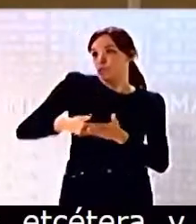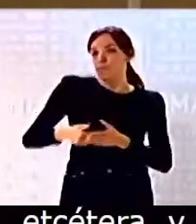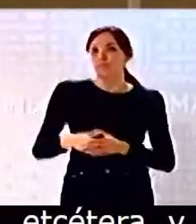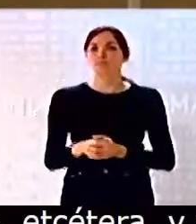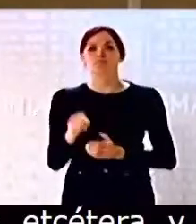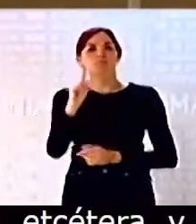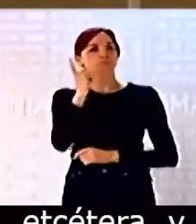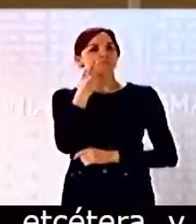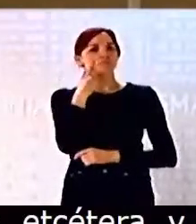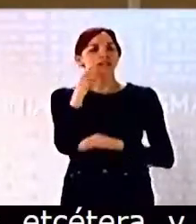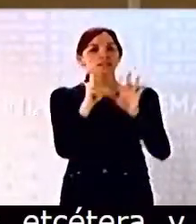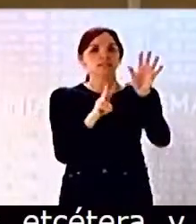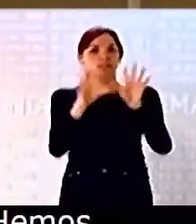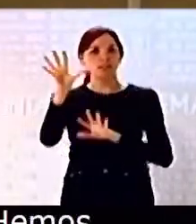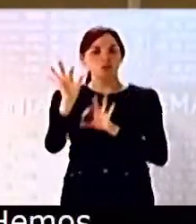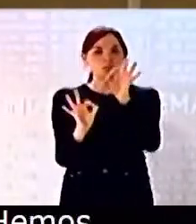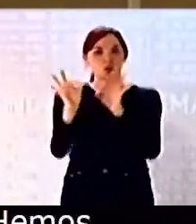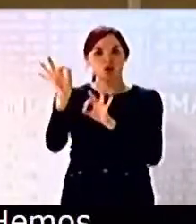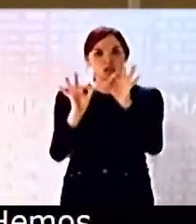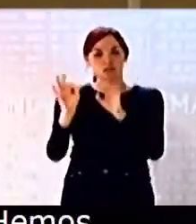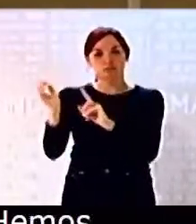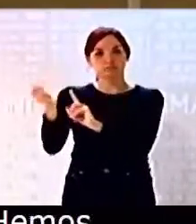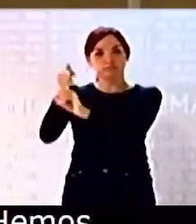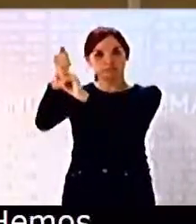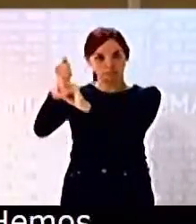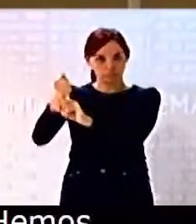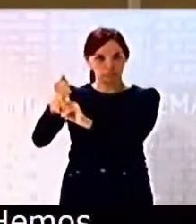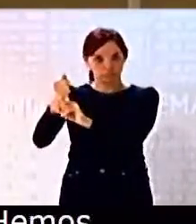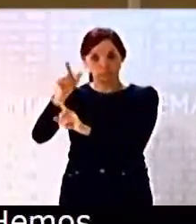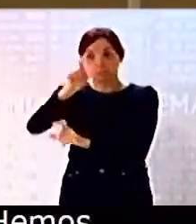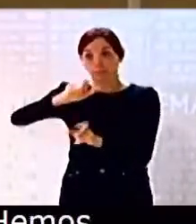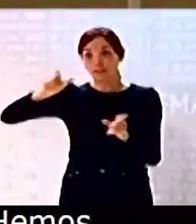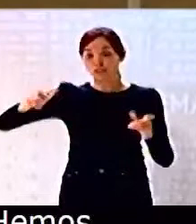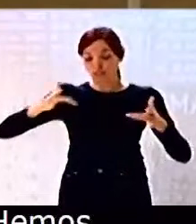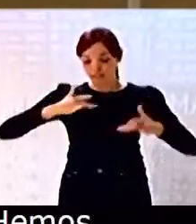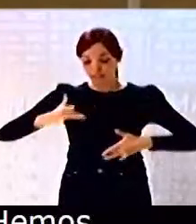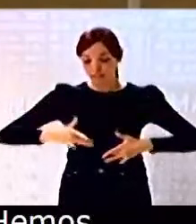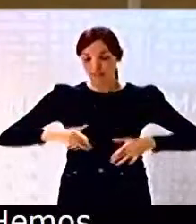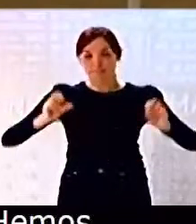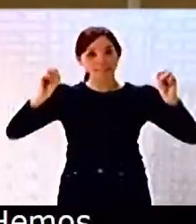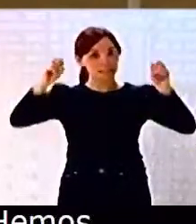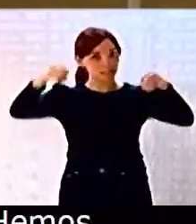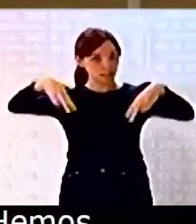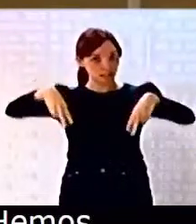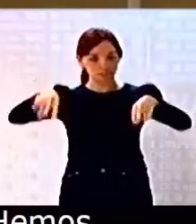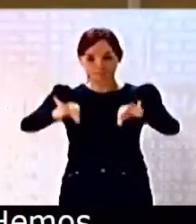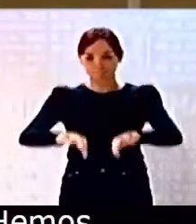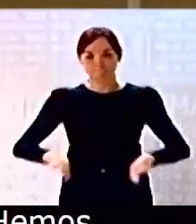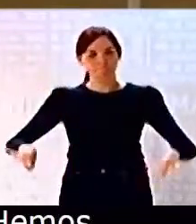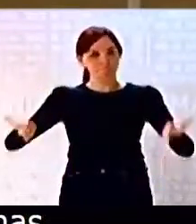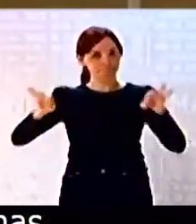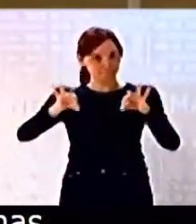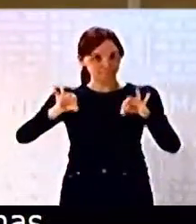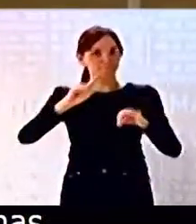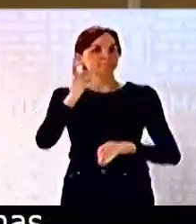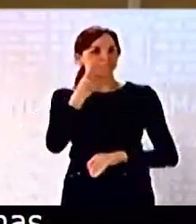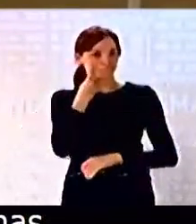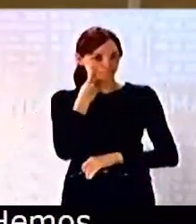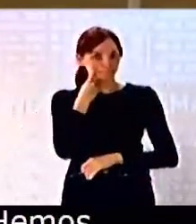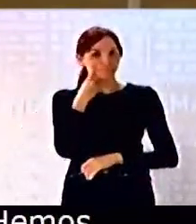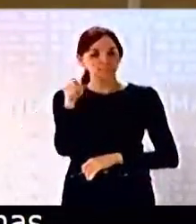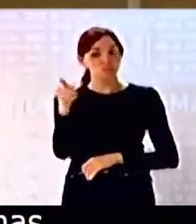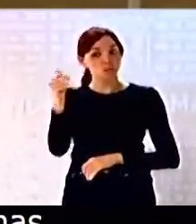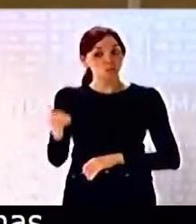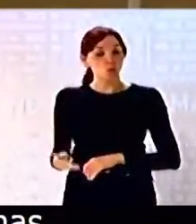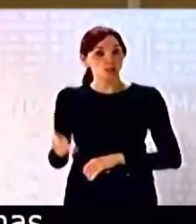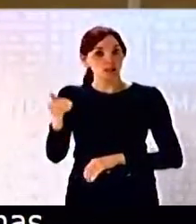más de un 75% el día previo de personas asintomáticas, que no presentaban síntomas. Y esto es muy